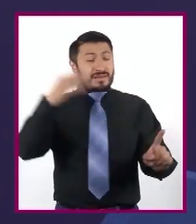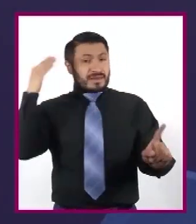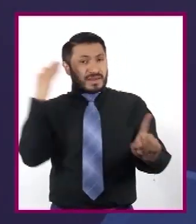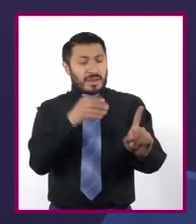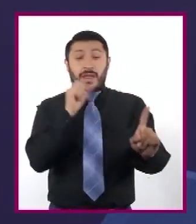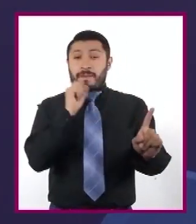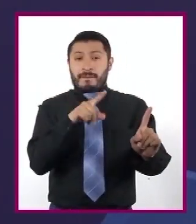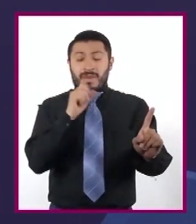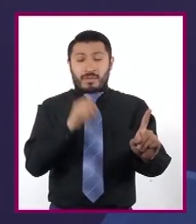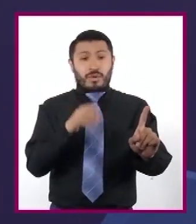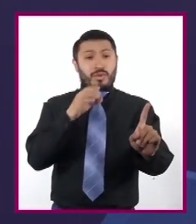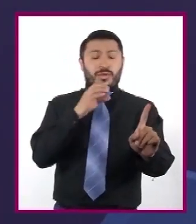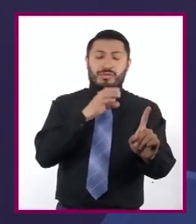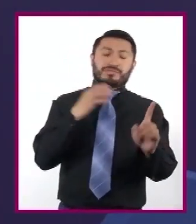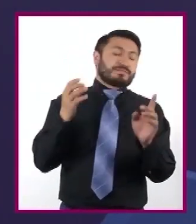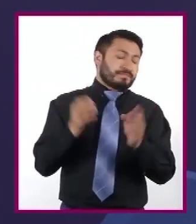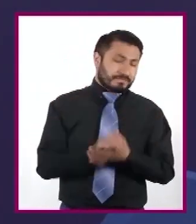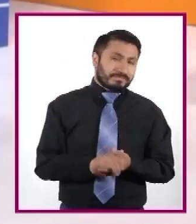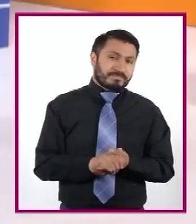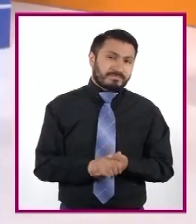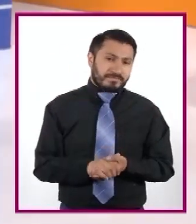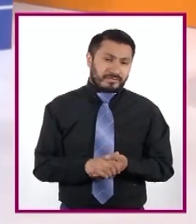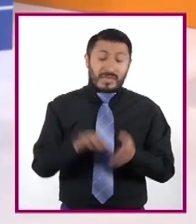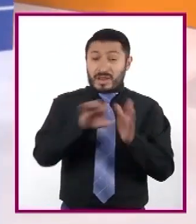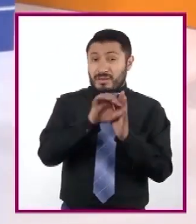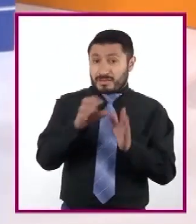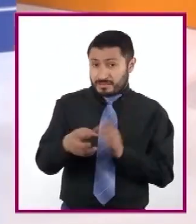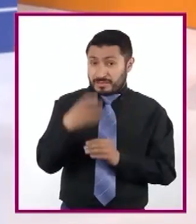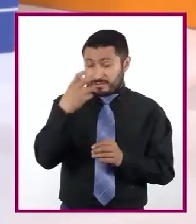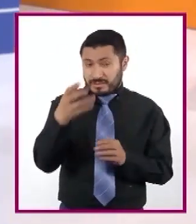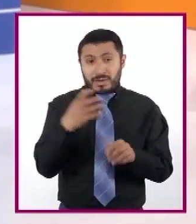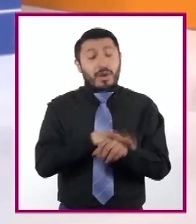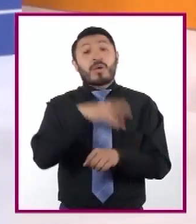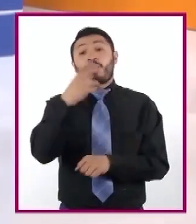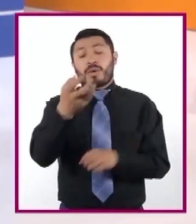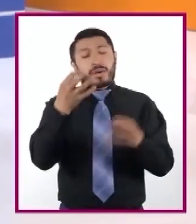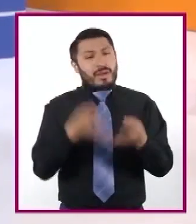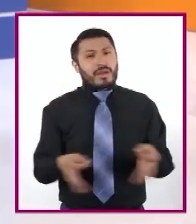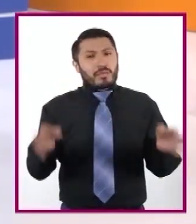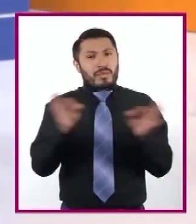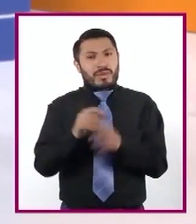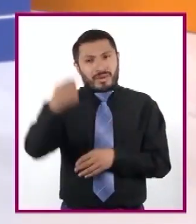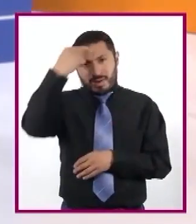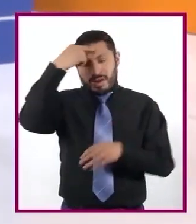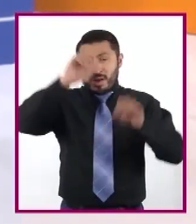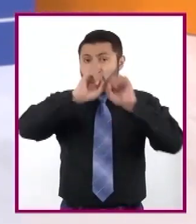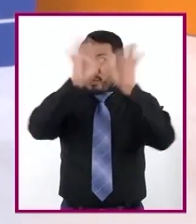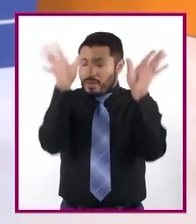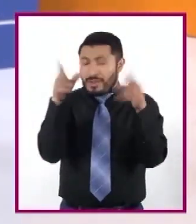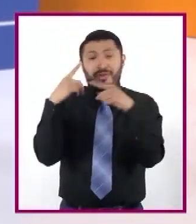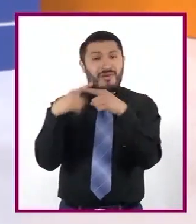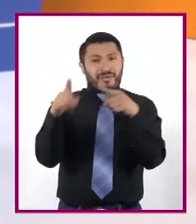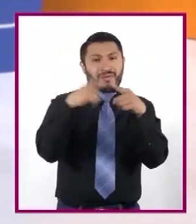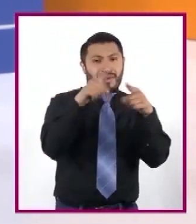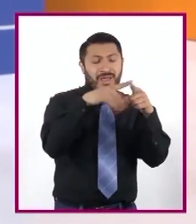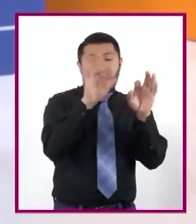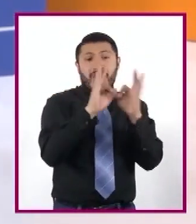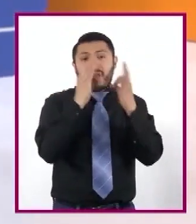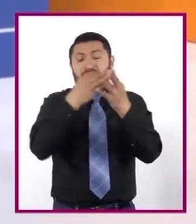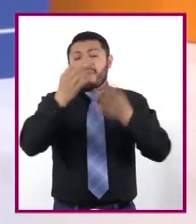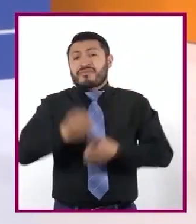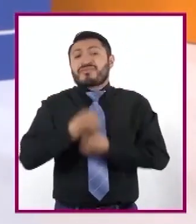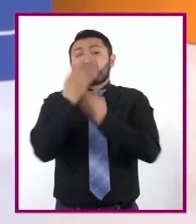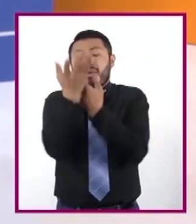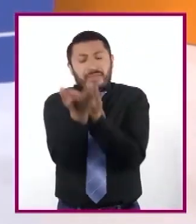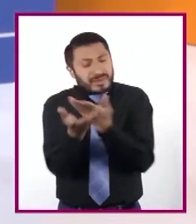personaje, objeto o situación. Por eso es importante tener claro que existen diferentes maneras de expresar situaciones,